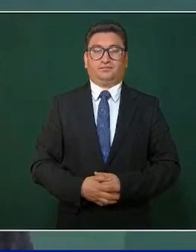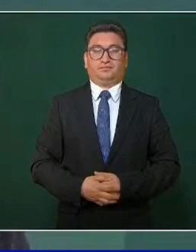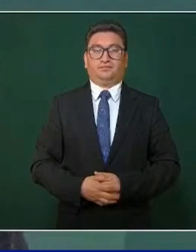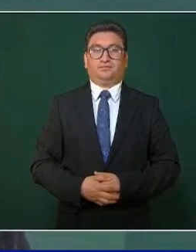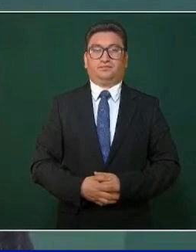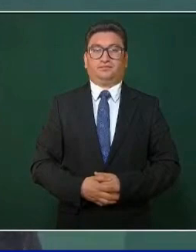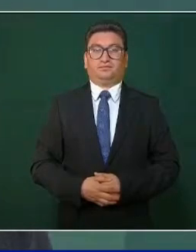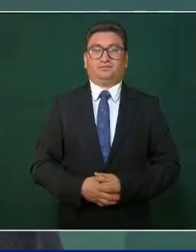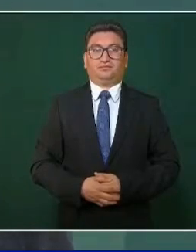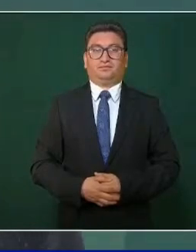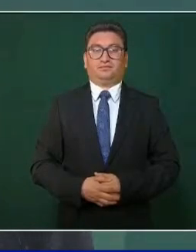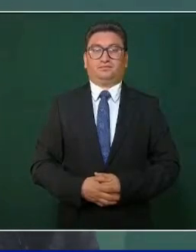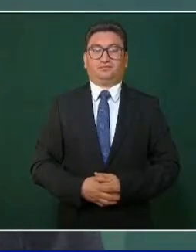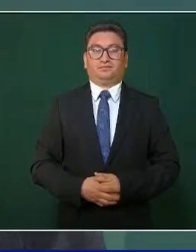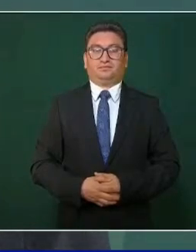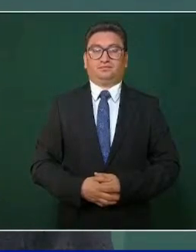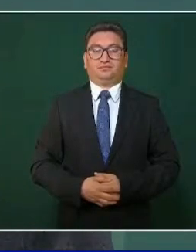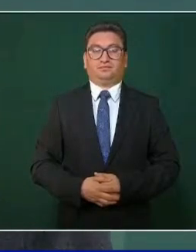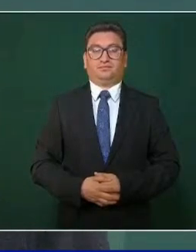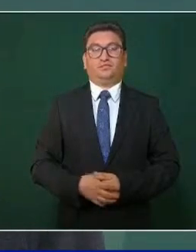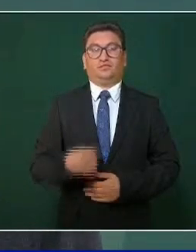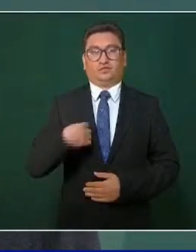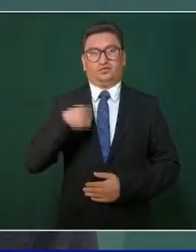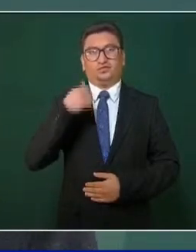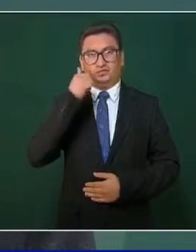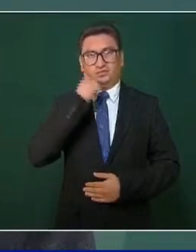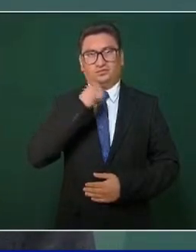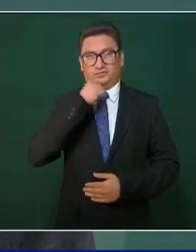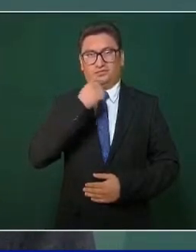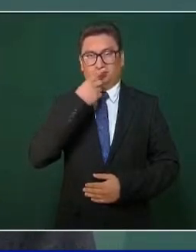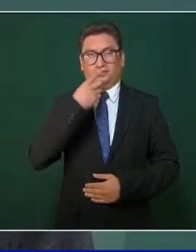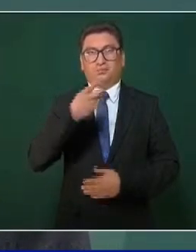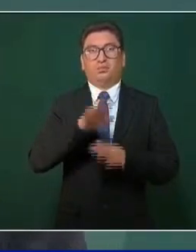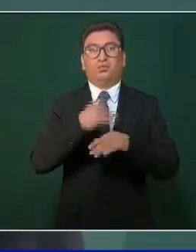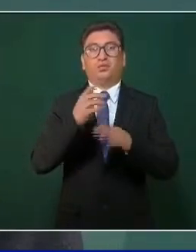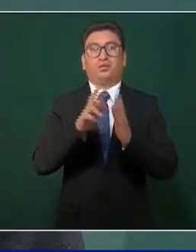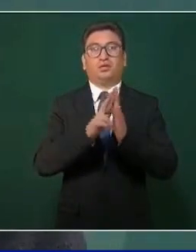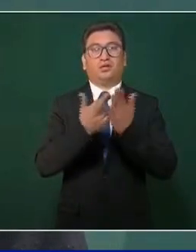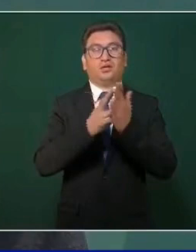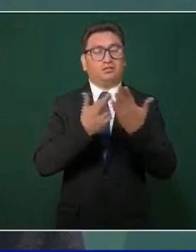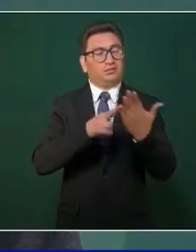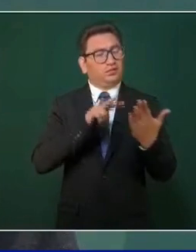Siempre cuento, porque aparece incluso en las revistas